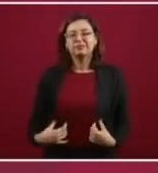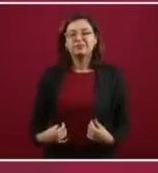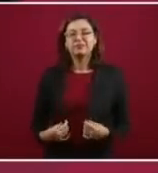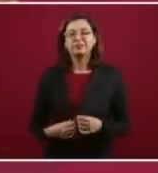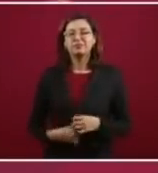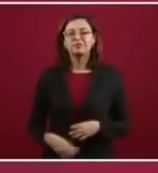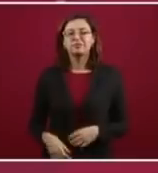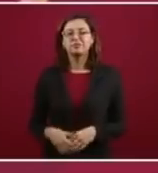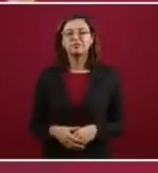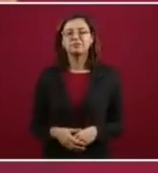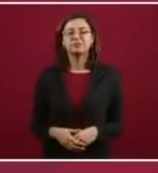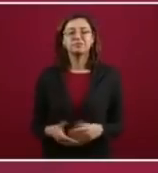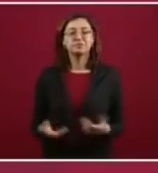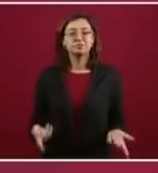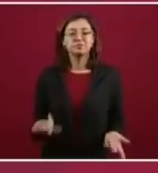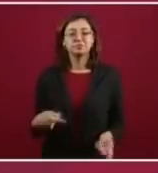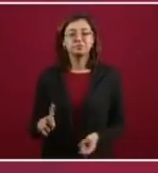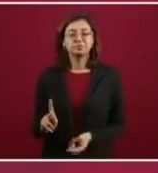cambiamos